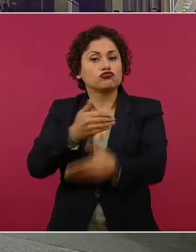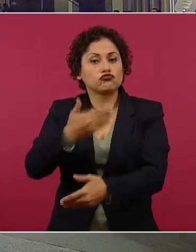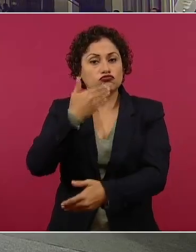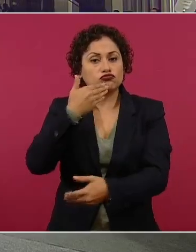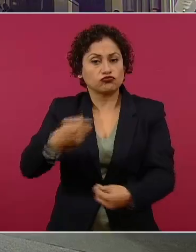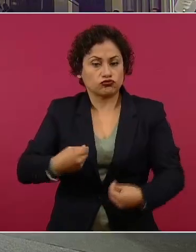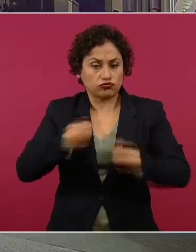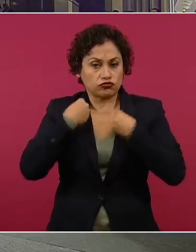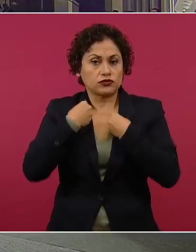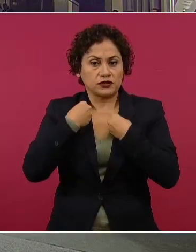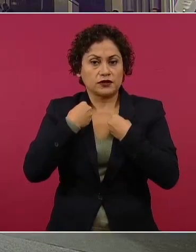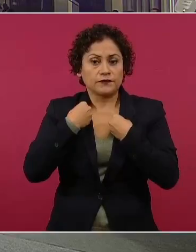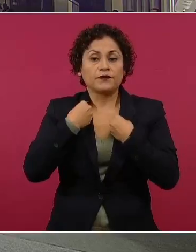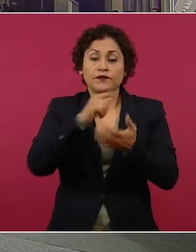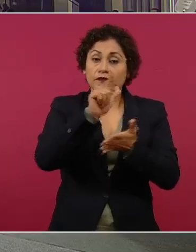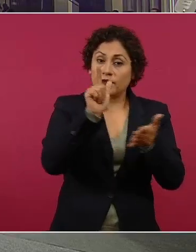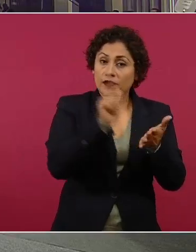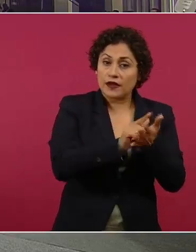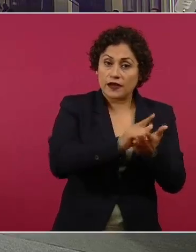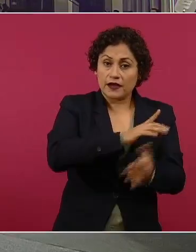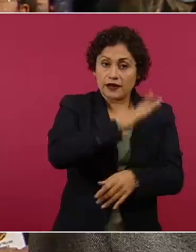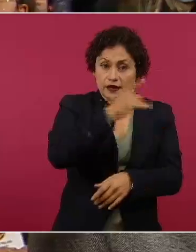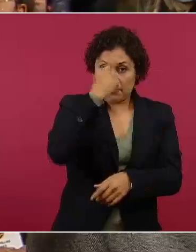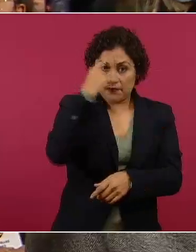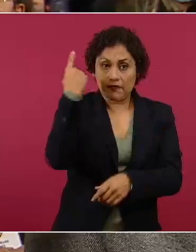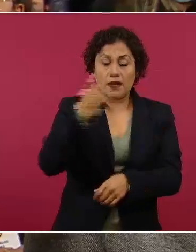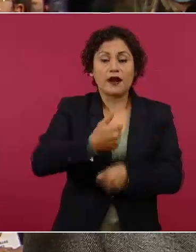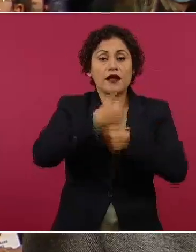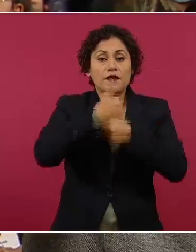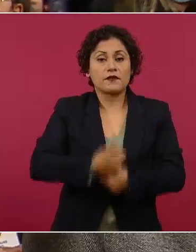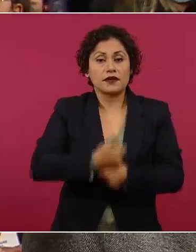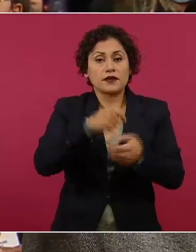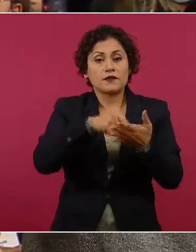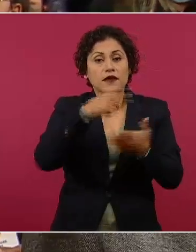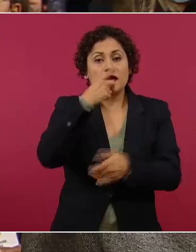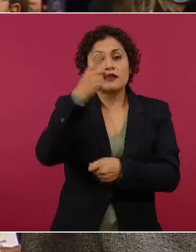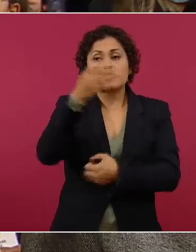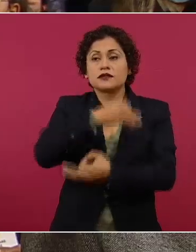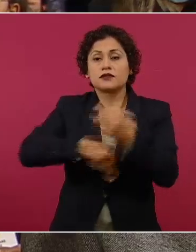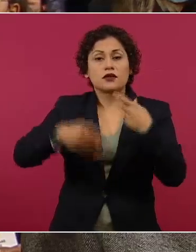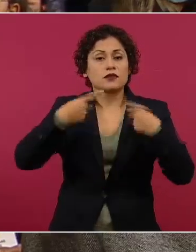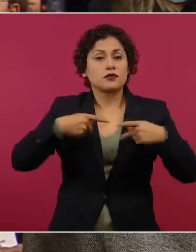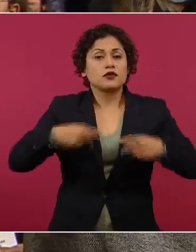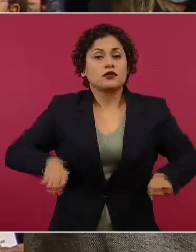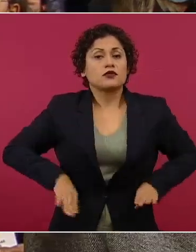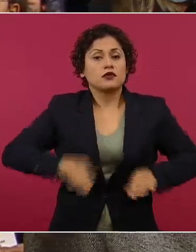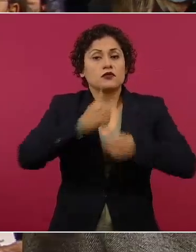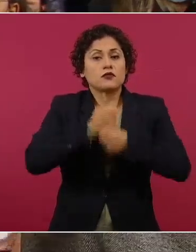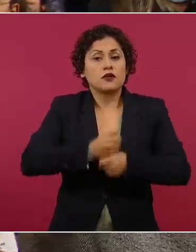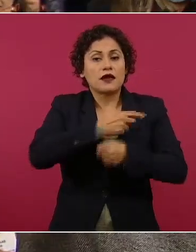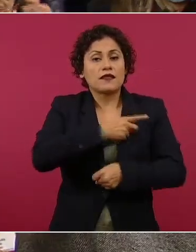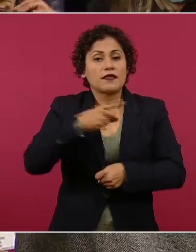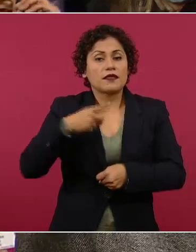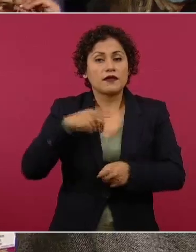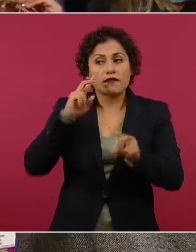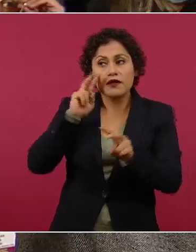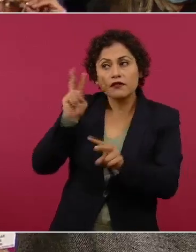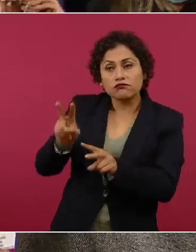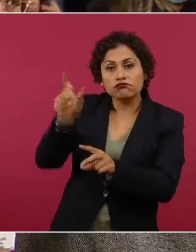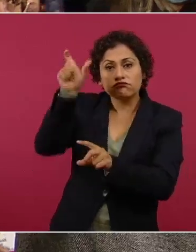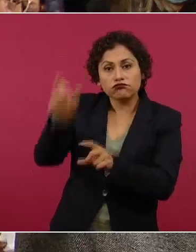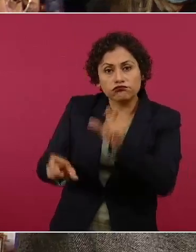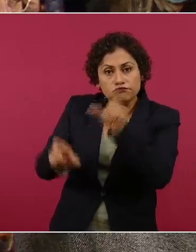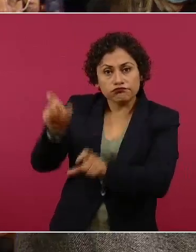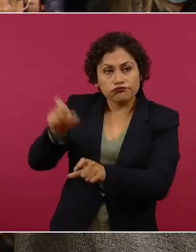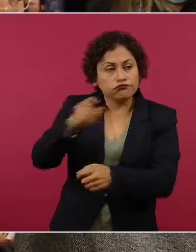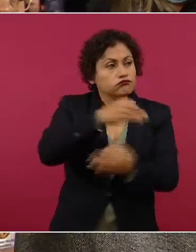aunado a que la Ley General de Víctimas señala que todas las personas en condición de víctimas deben recibir un trato diferenciado por todas las instituciones